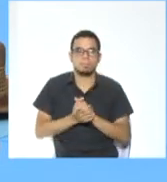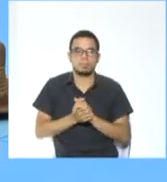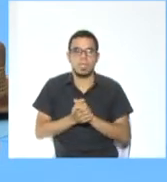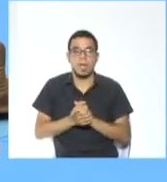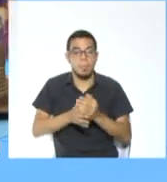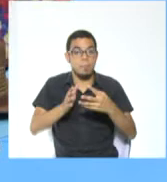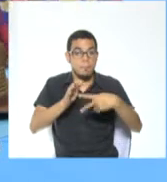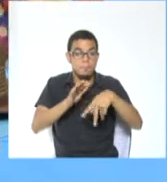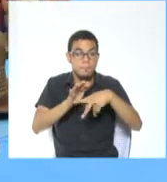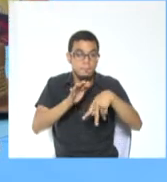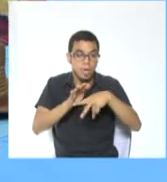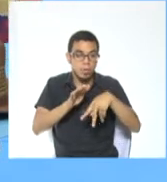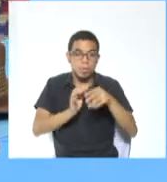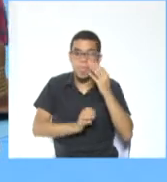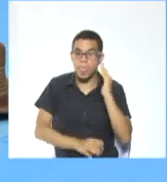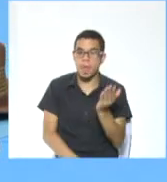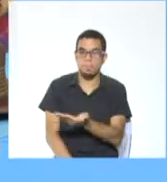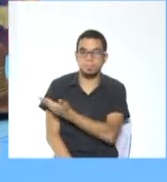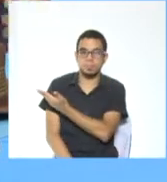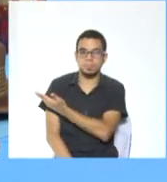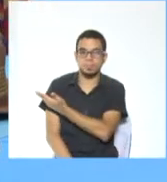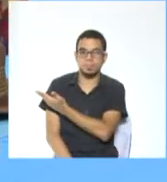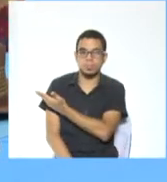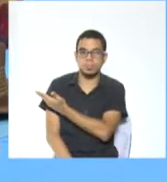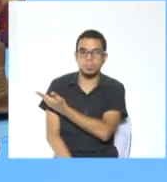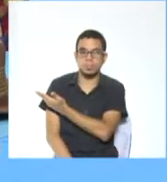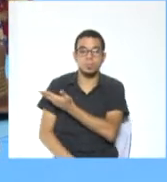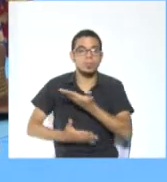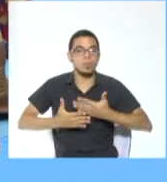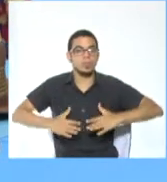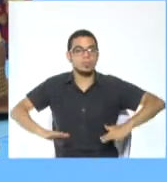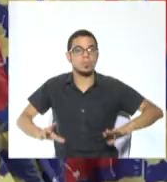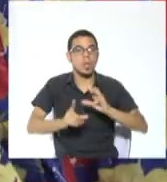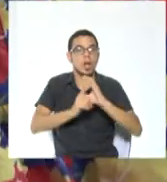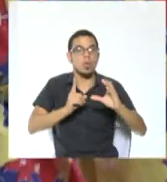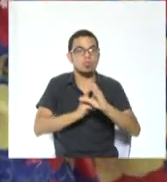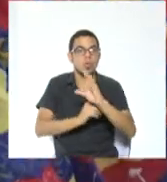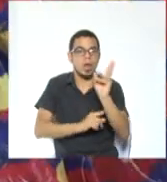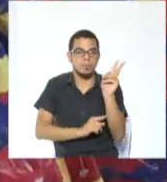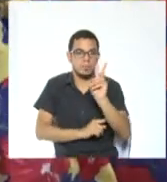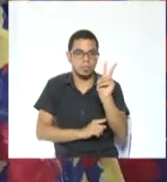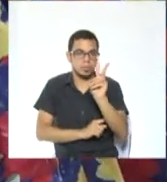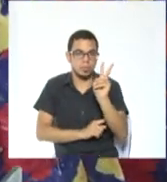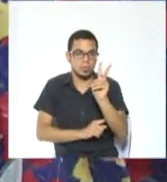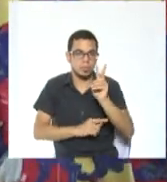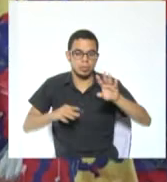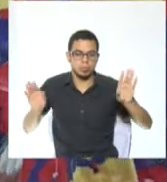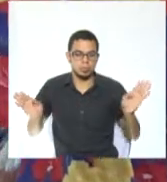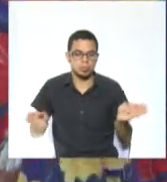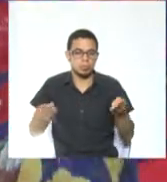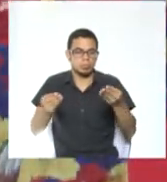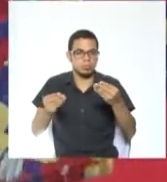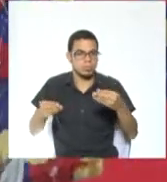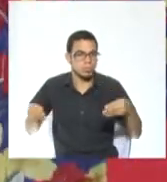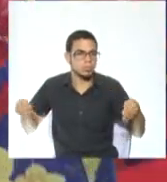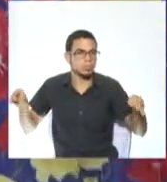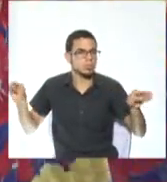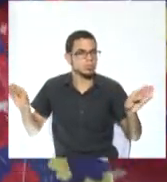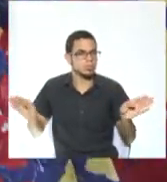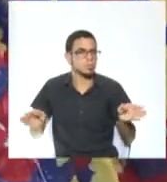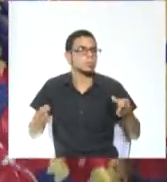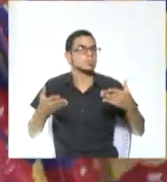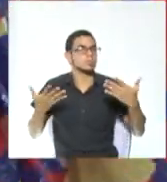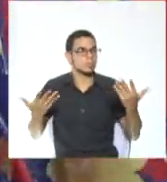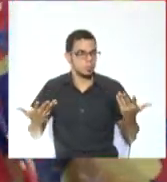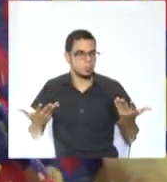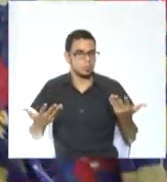preescolar tenemos esta linda falda de nuestra cultura venezolana. Es muy, muy importante de cuando siempre